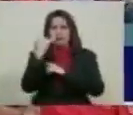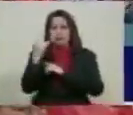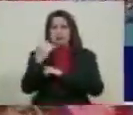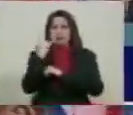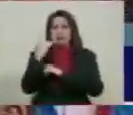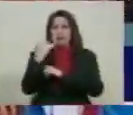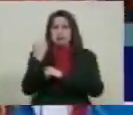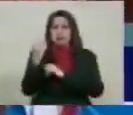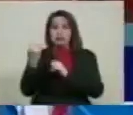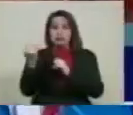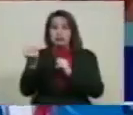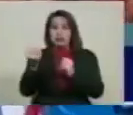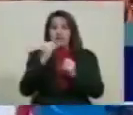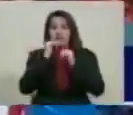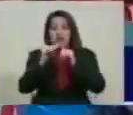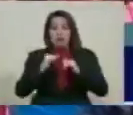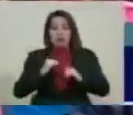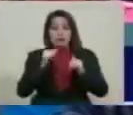xenófobas,